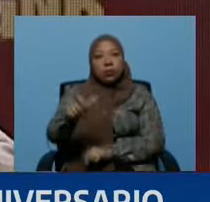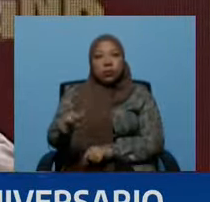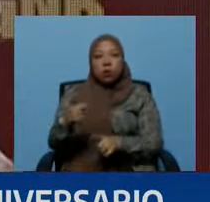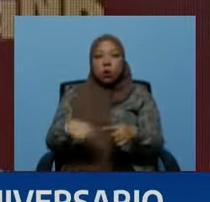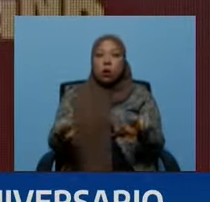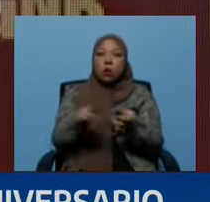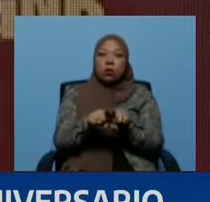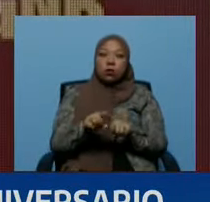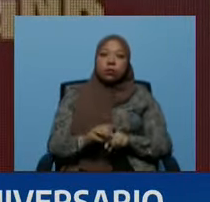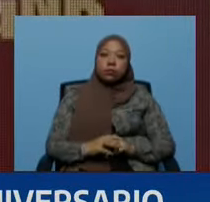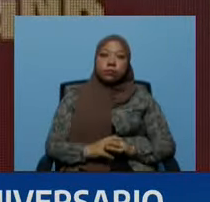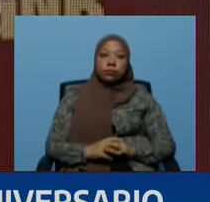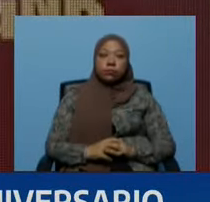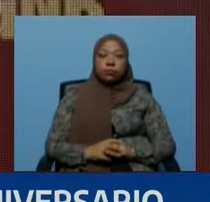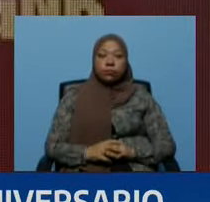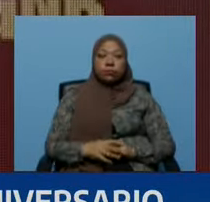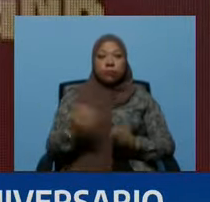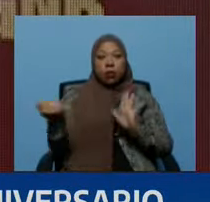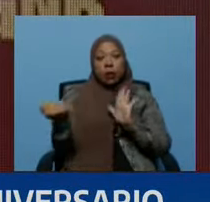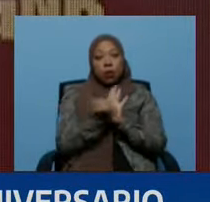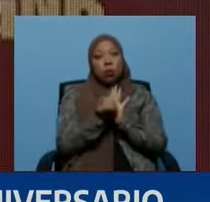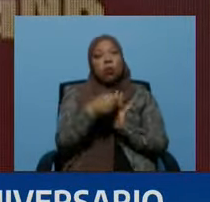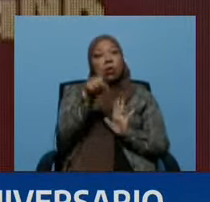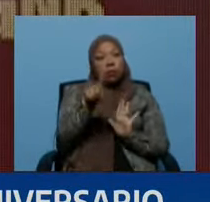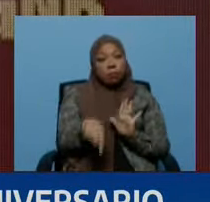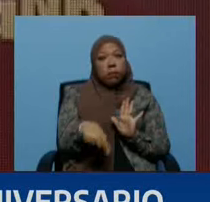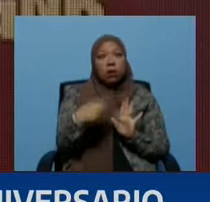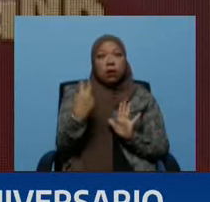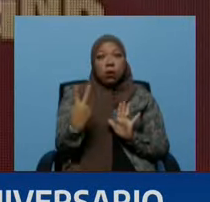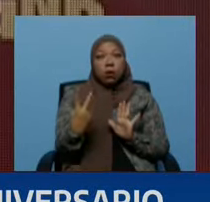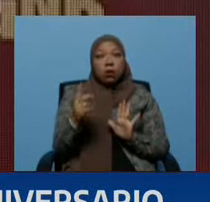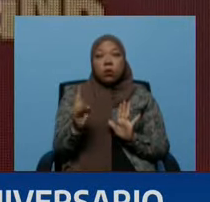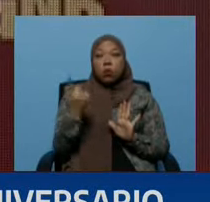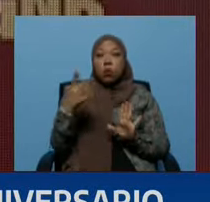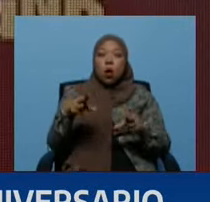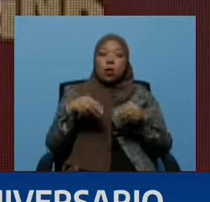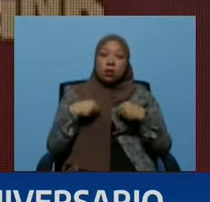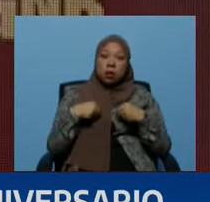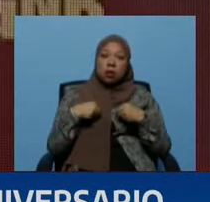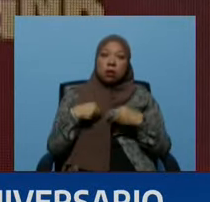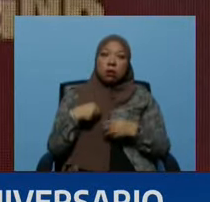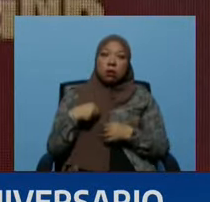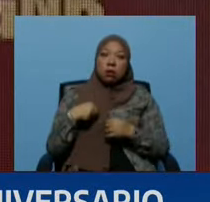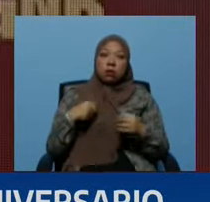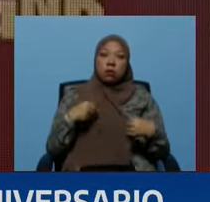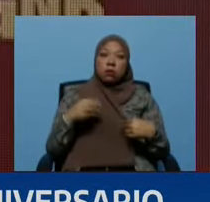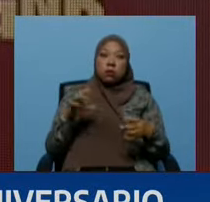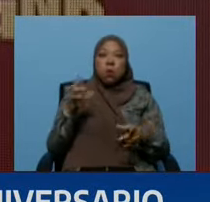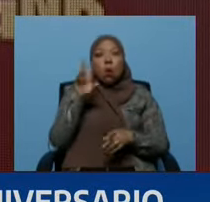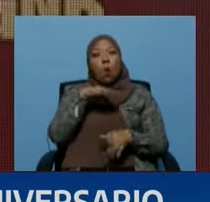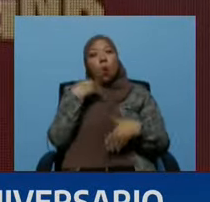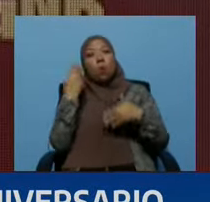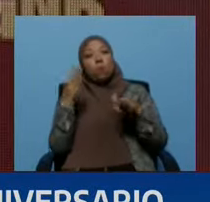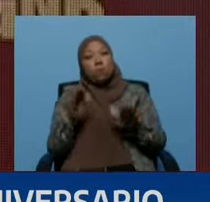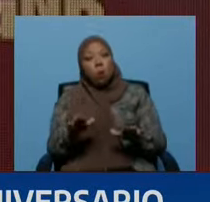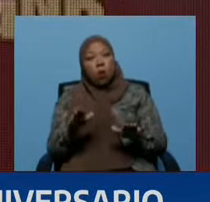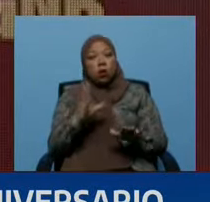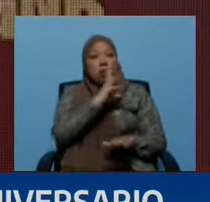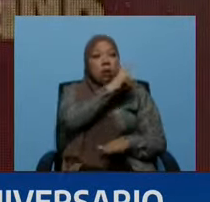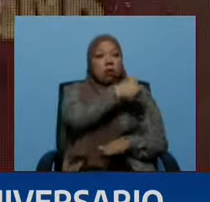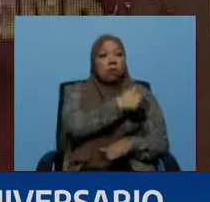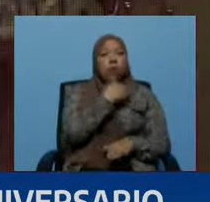igual de los asesinados. Uno de ellos recogió el cadáver de uno de los sargentos que